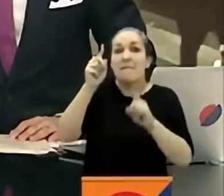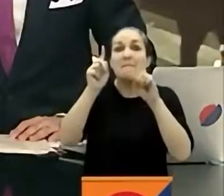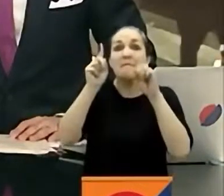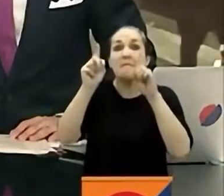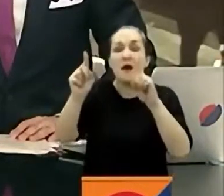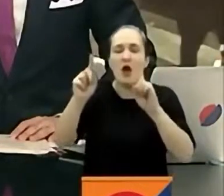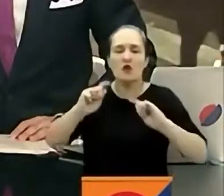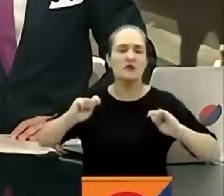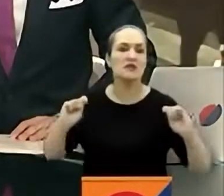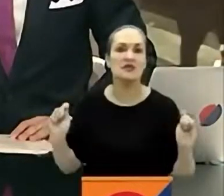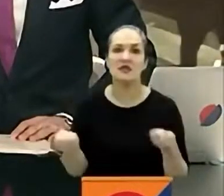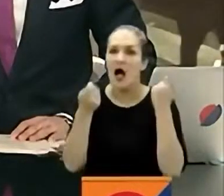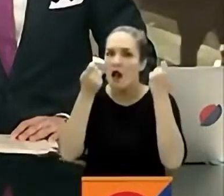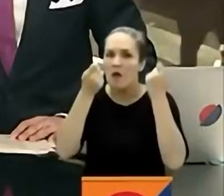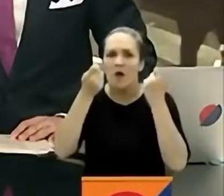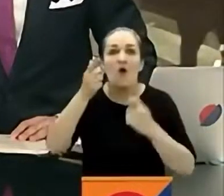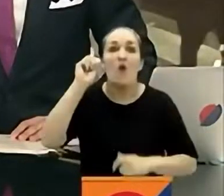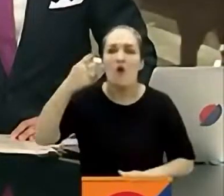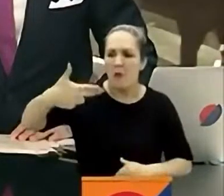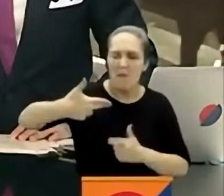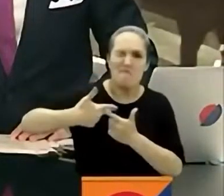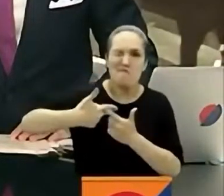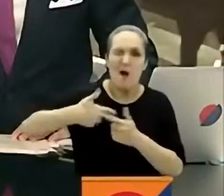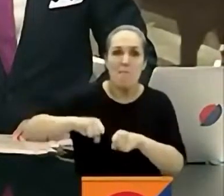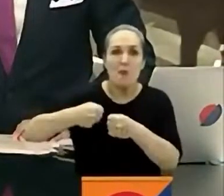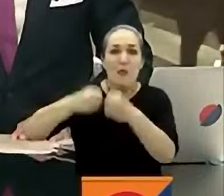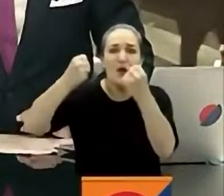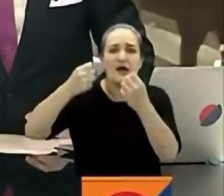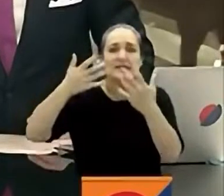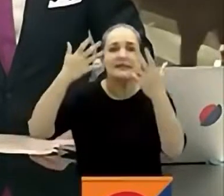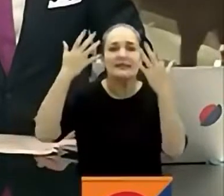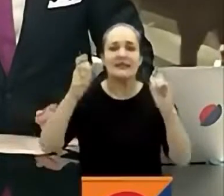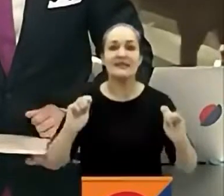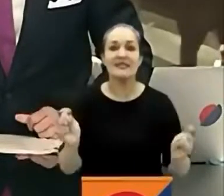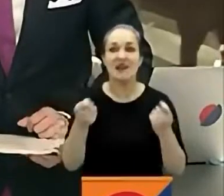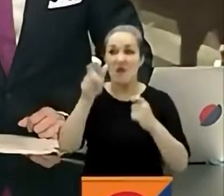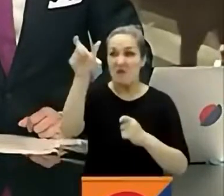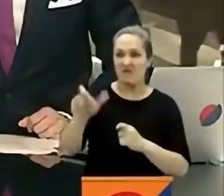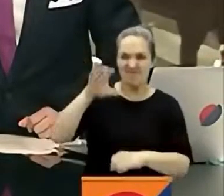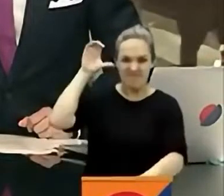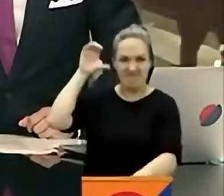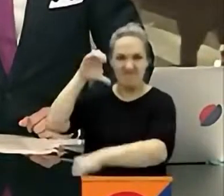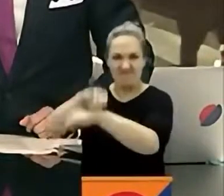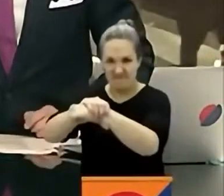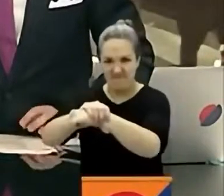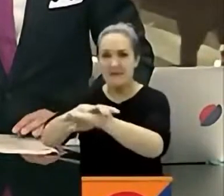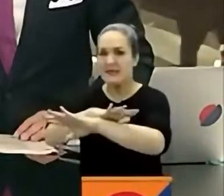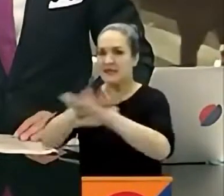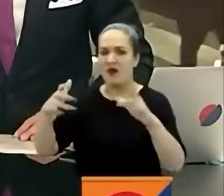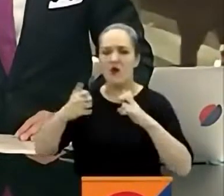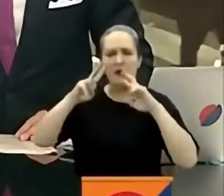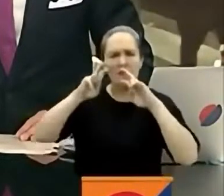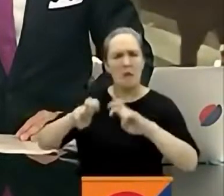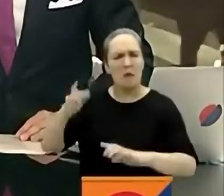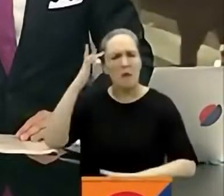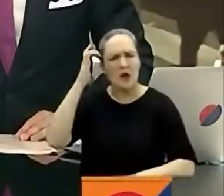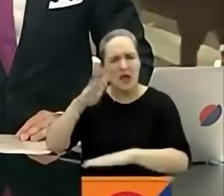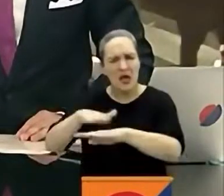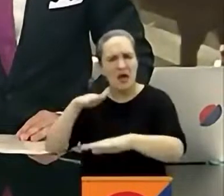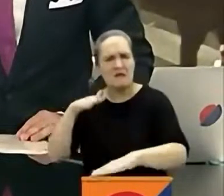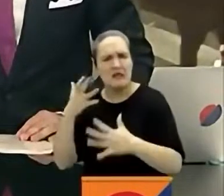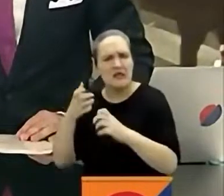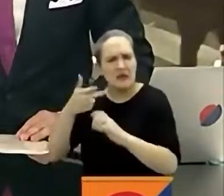política salió ilesa porque el arma se trabó. El agresor fue capturado por las autoridades y se investigan las razones del atentado.